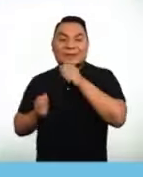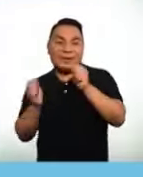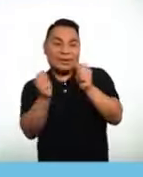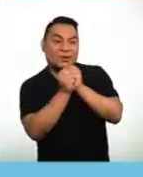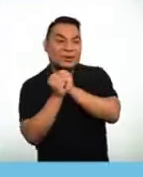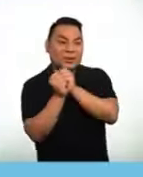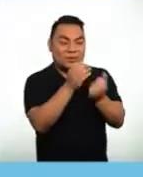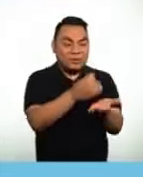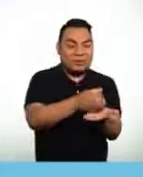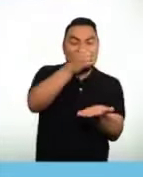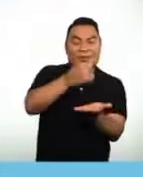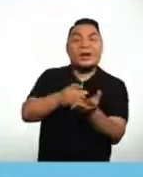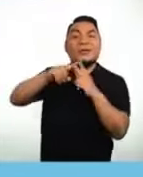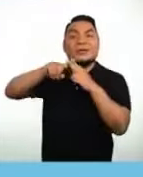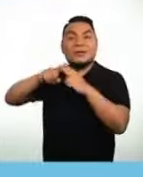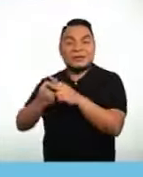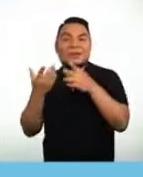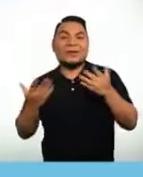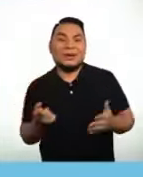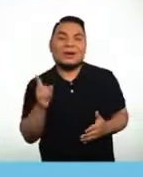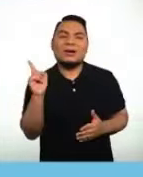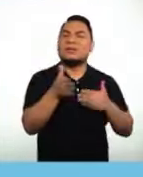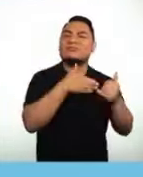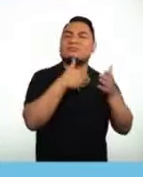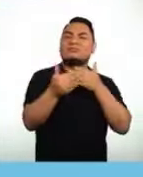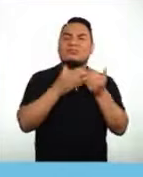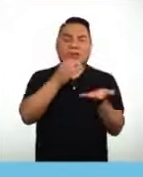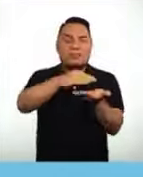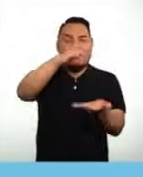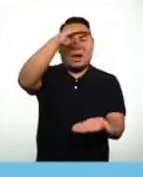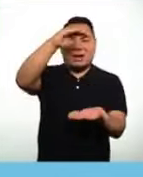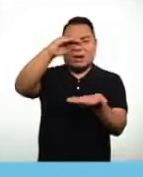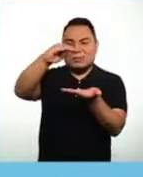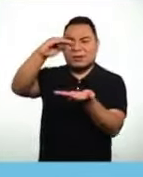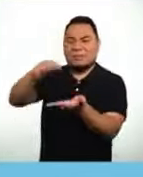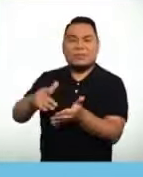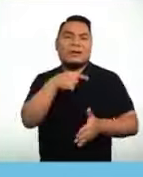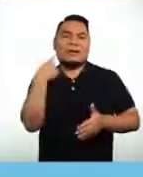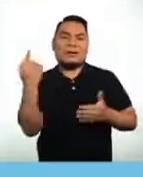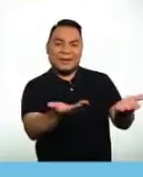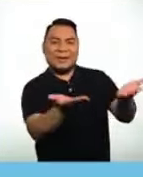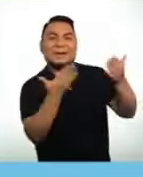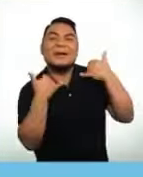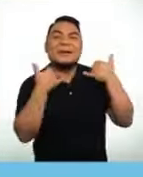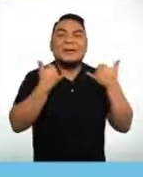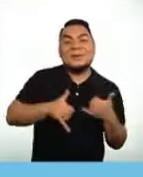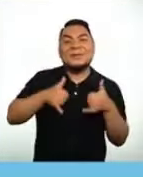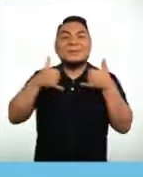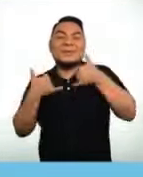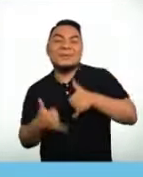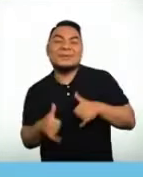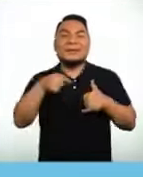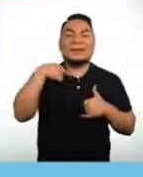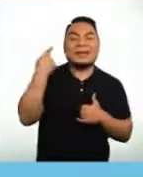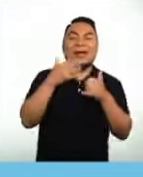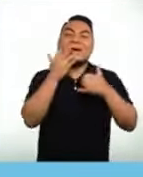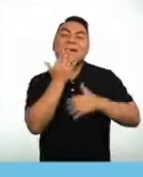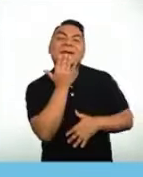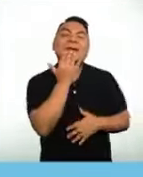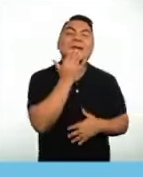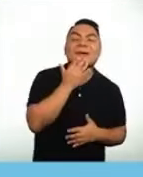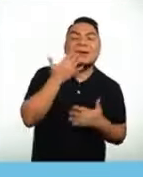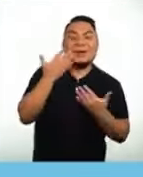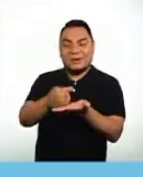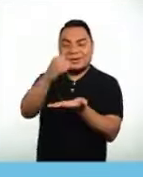Junto a las botellas para comenzar, no importa el tamaño, vamos a jugar. De formas